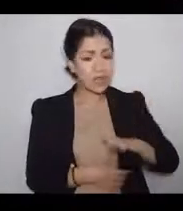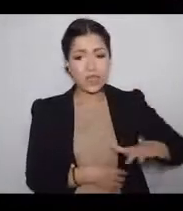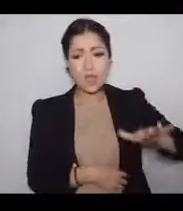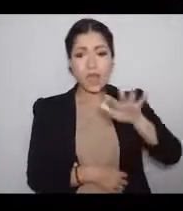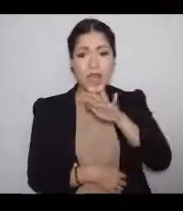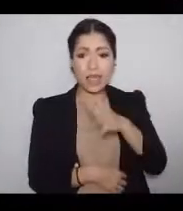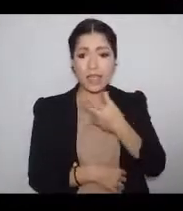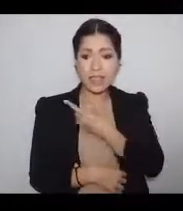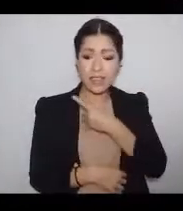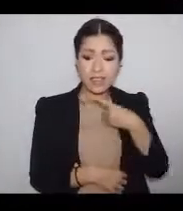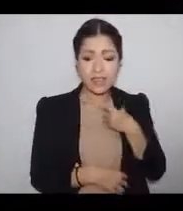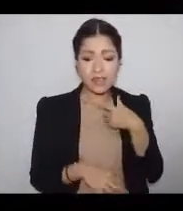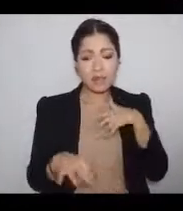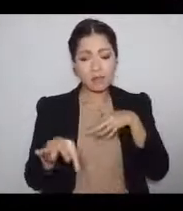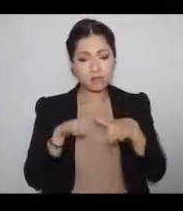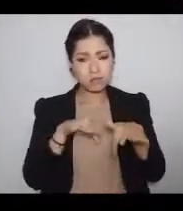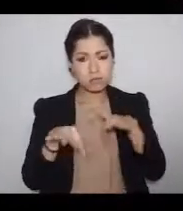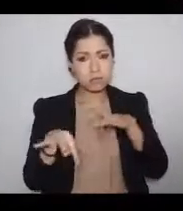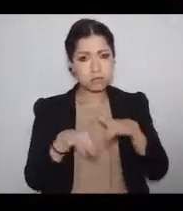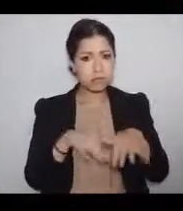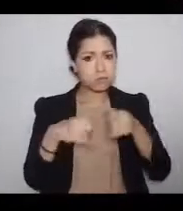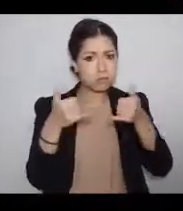para ganarse el pan.